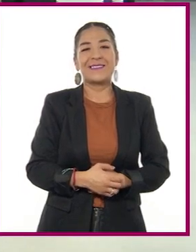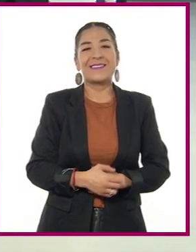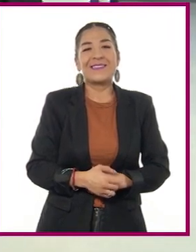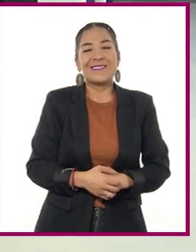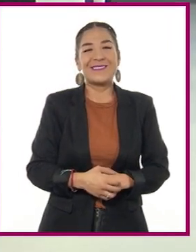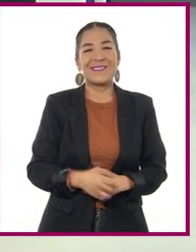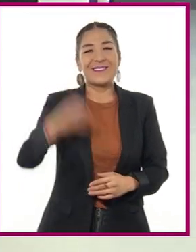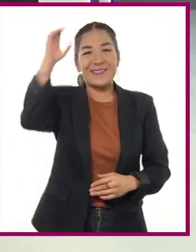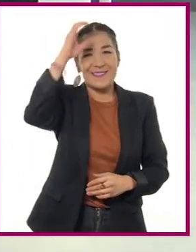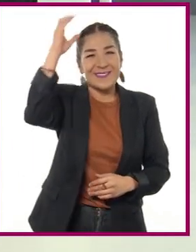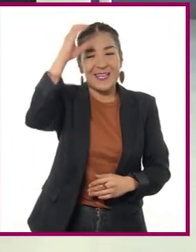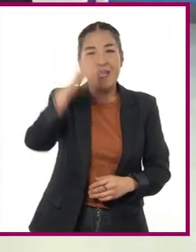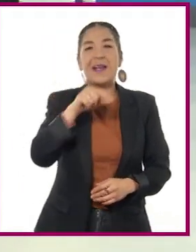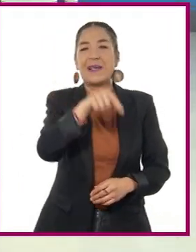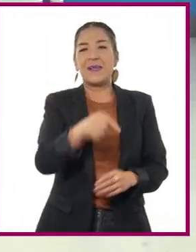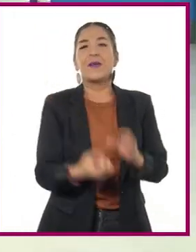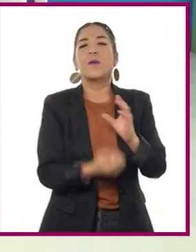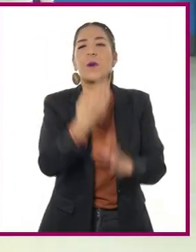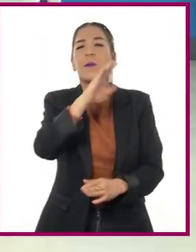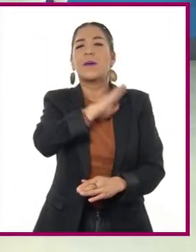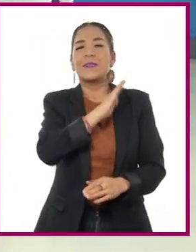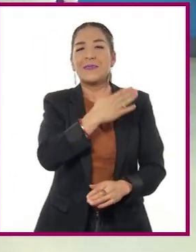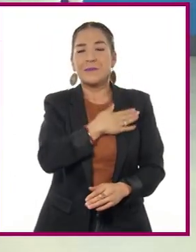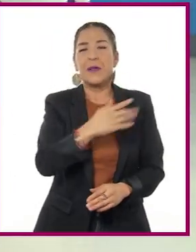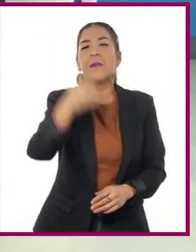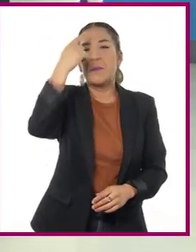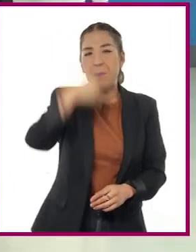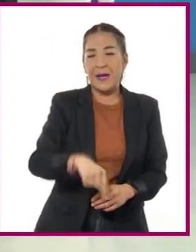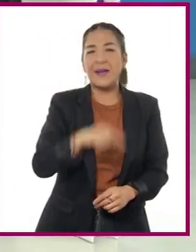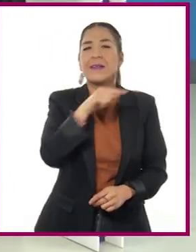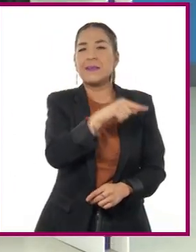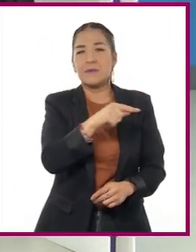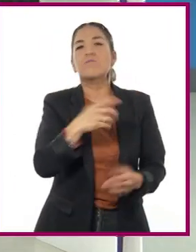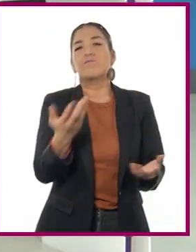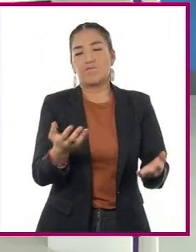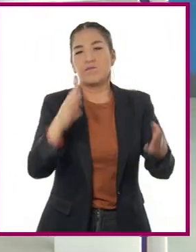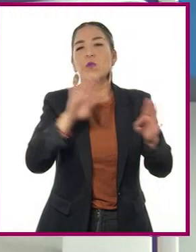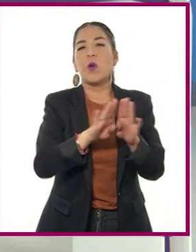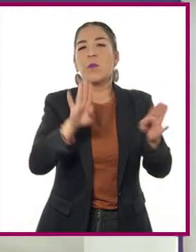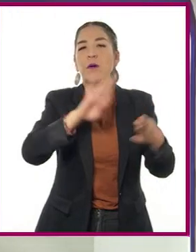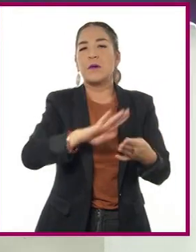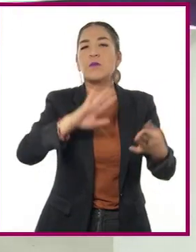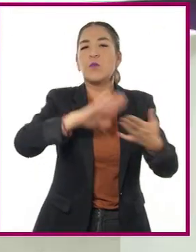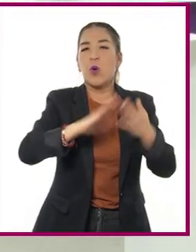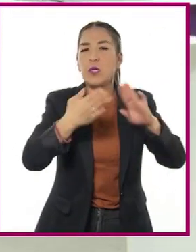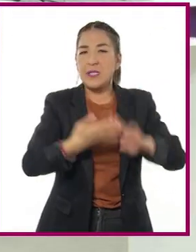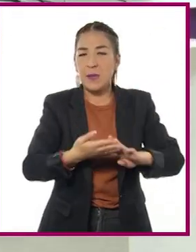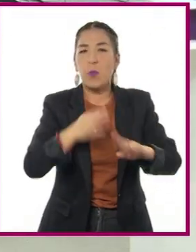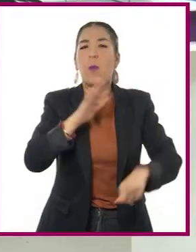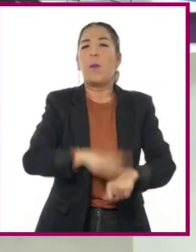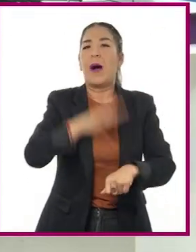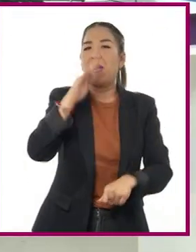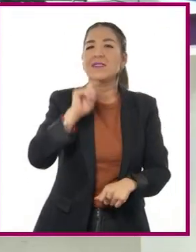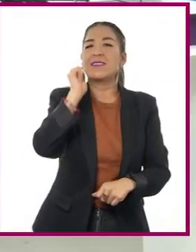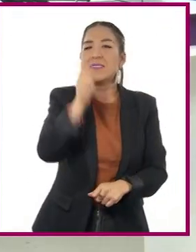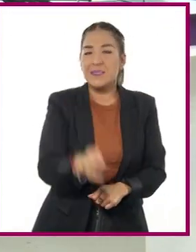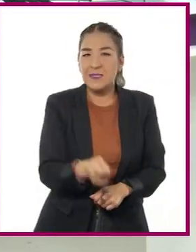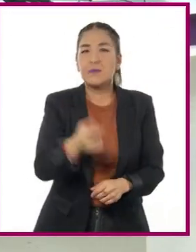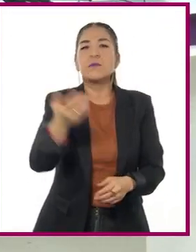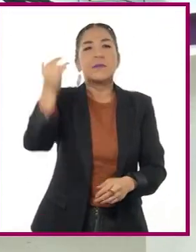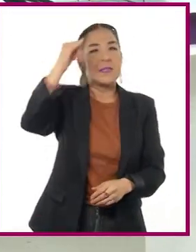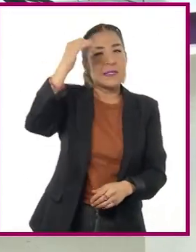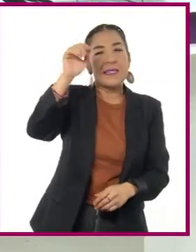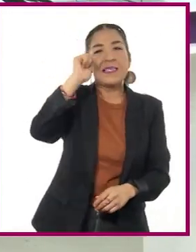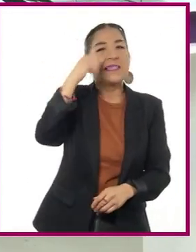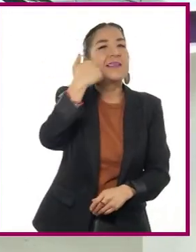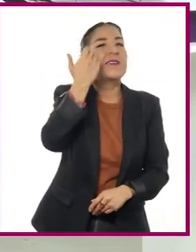La ciencia en la Nueva España tuvo una doble motivación. Por un lado, un sincero interés en el conocimiento que